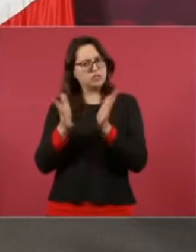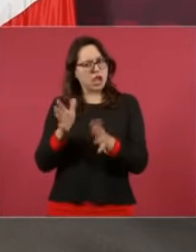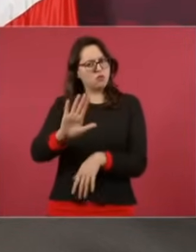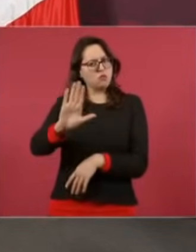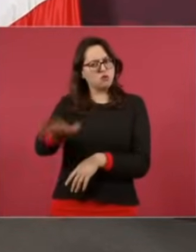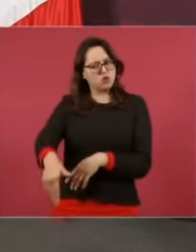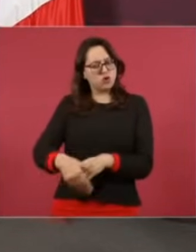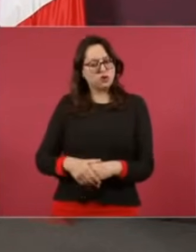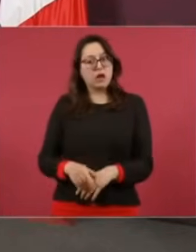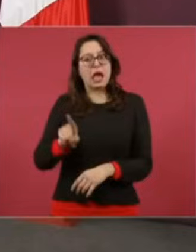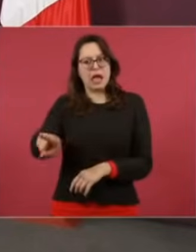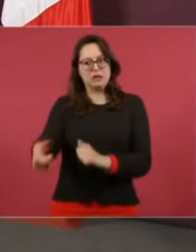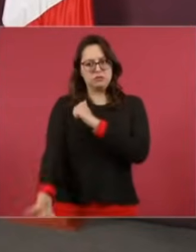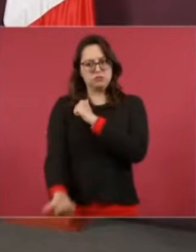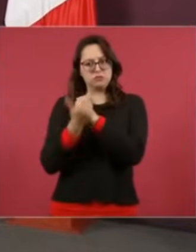sí, habló conmigo